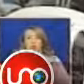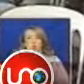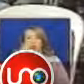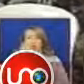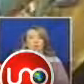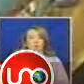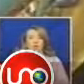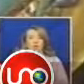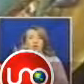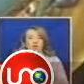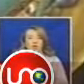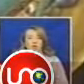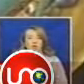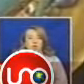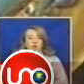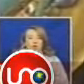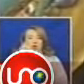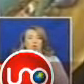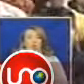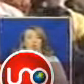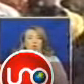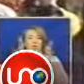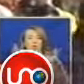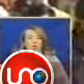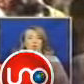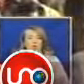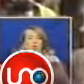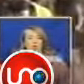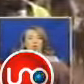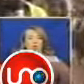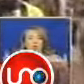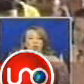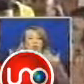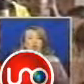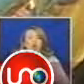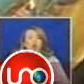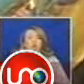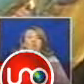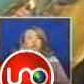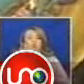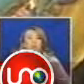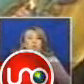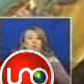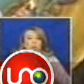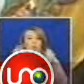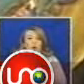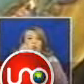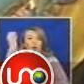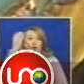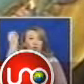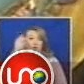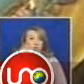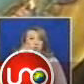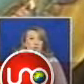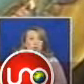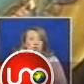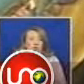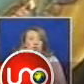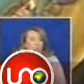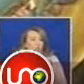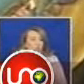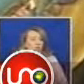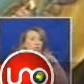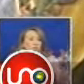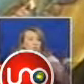información sea manipulada por medios que tienen relación con personalidades colombianas. Colombia tiene poderosos tentáculos, las